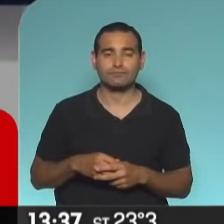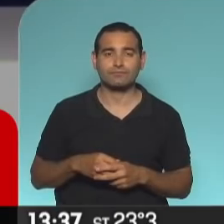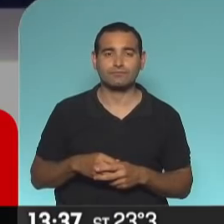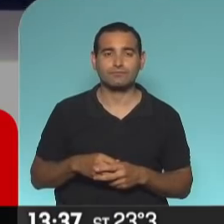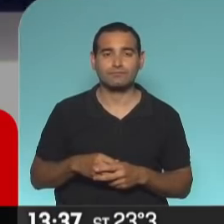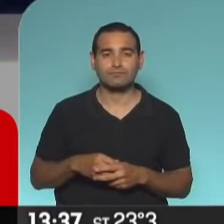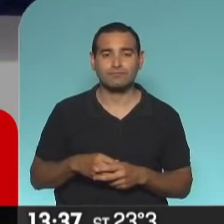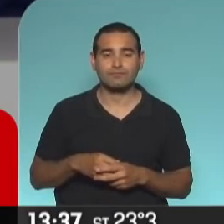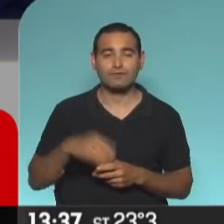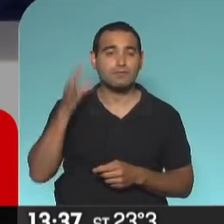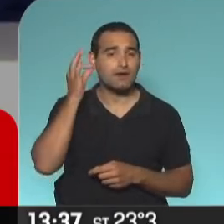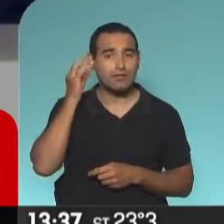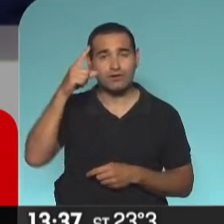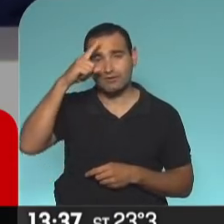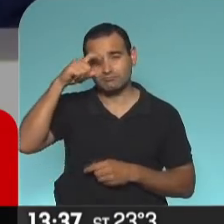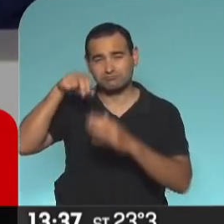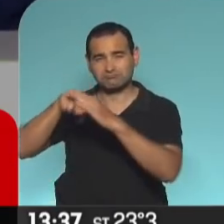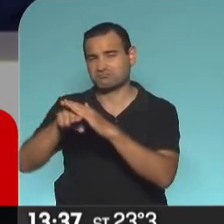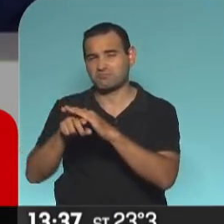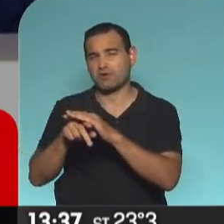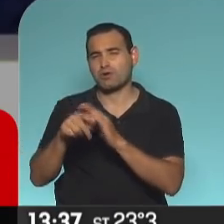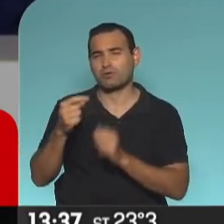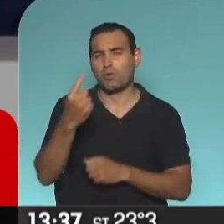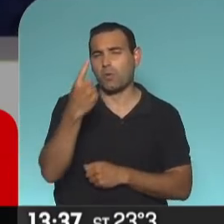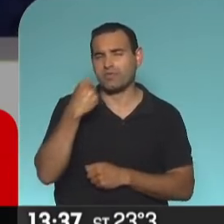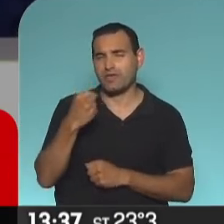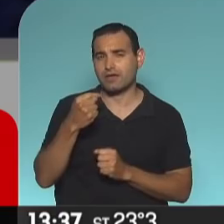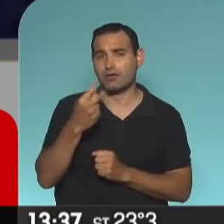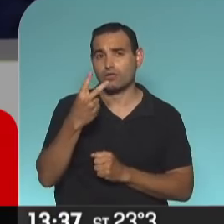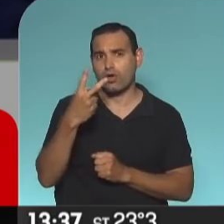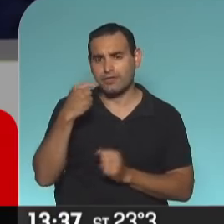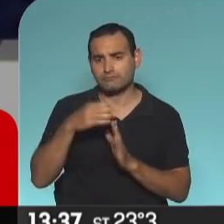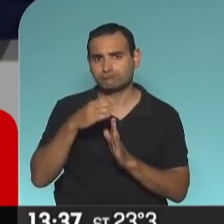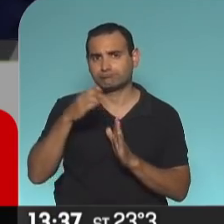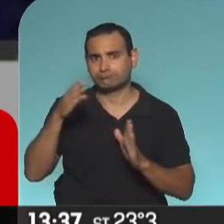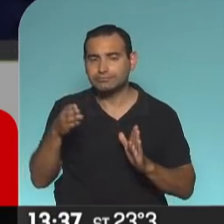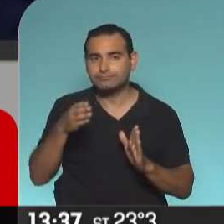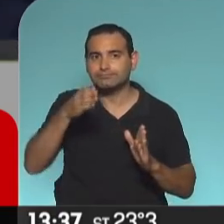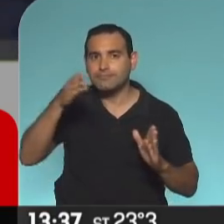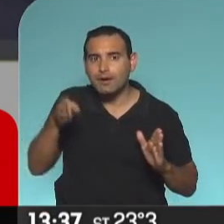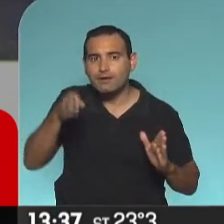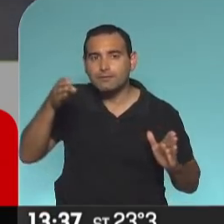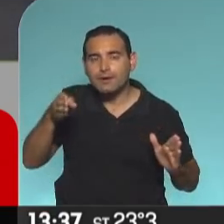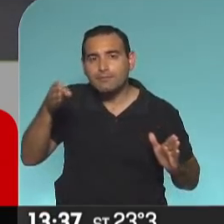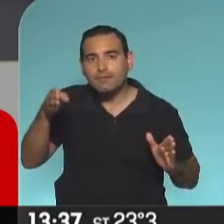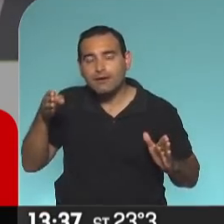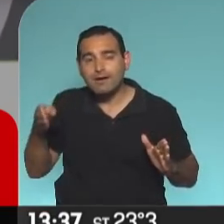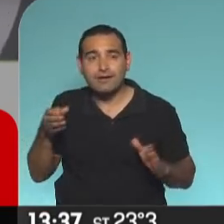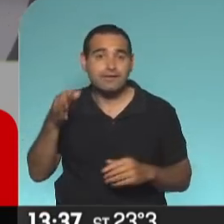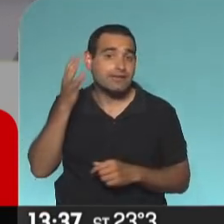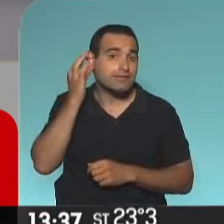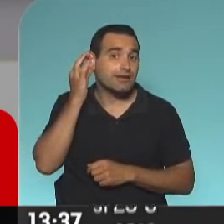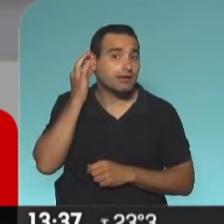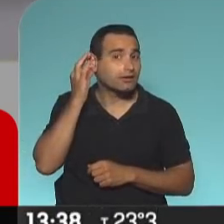¿no? Solamente era por 24, por 48 horas, se extendió esa internación debido a la situación de Diego y este Diego